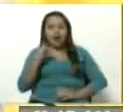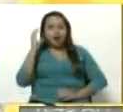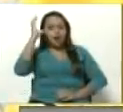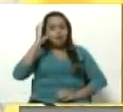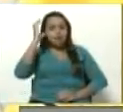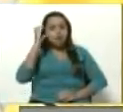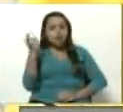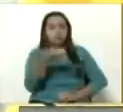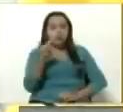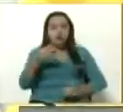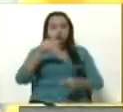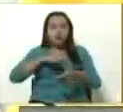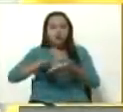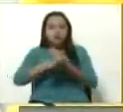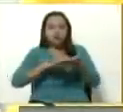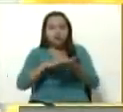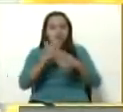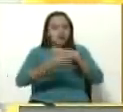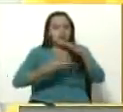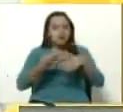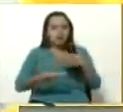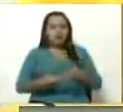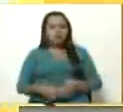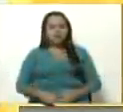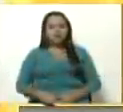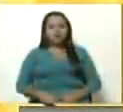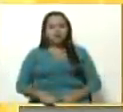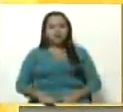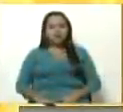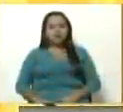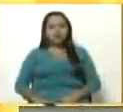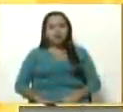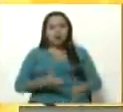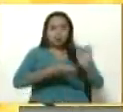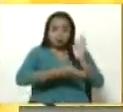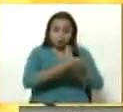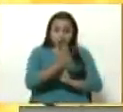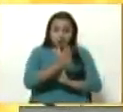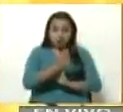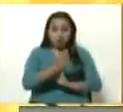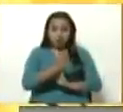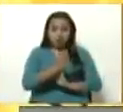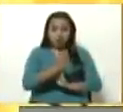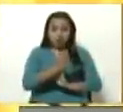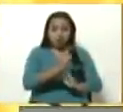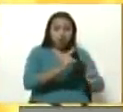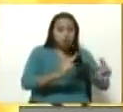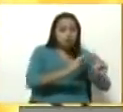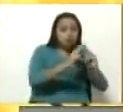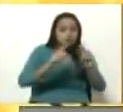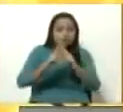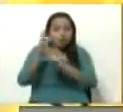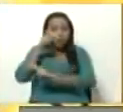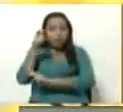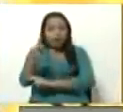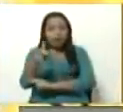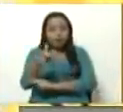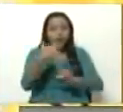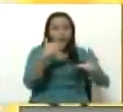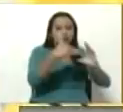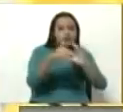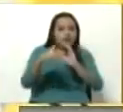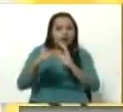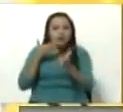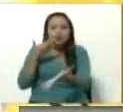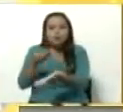los problemas prioritarios. Y cuando recorríamos el Estado, que llevábamos el mensaje, la